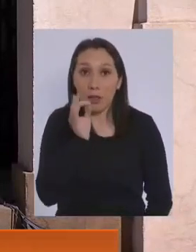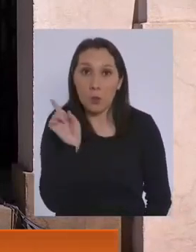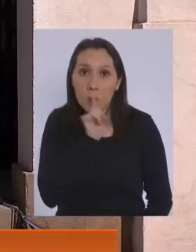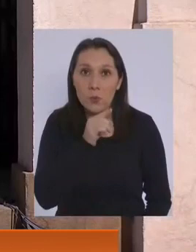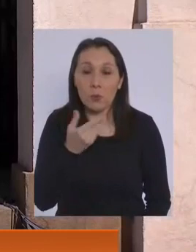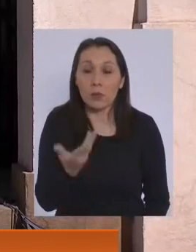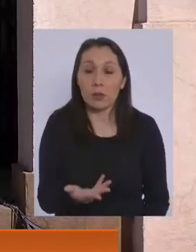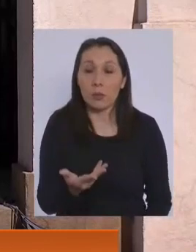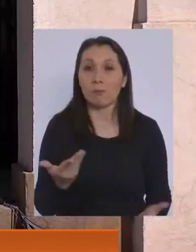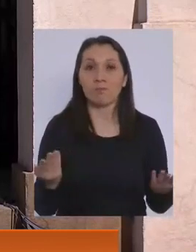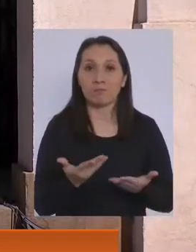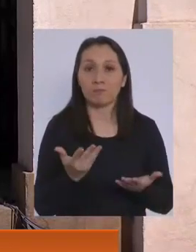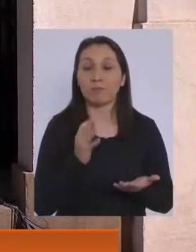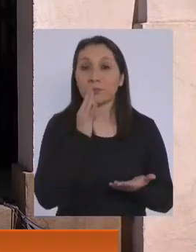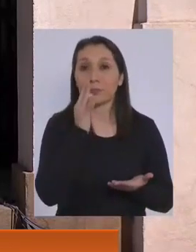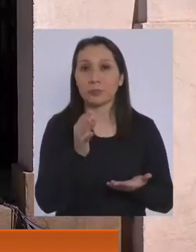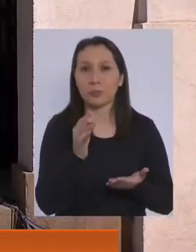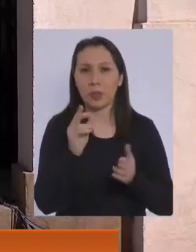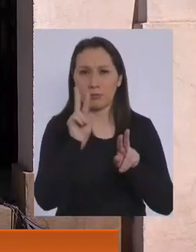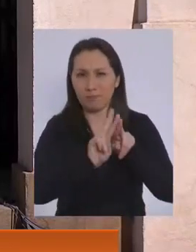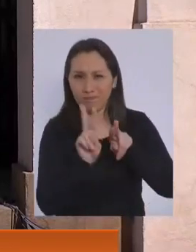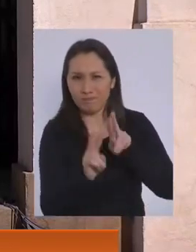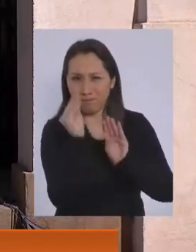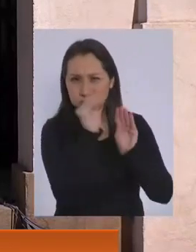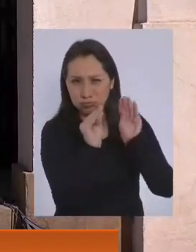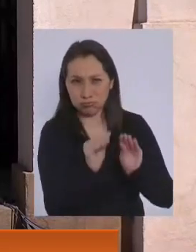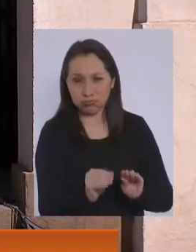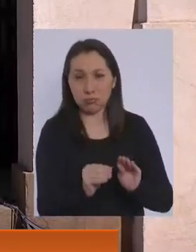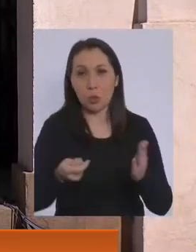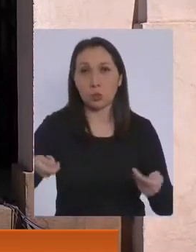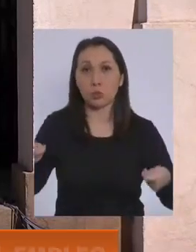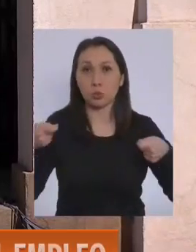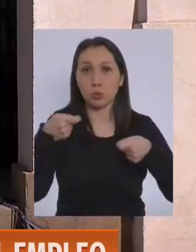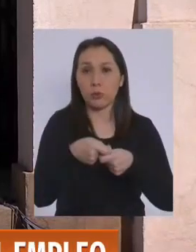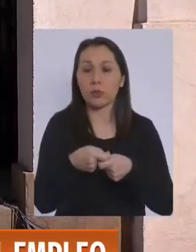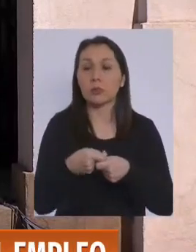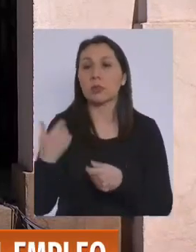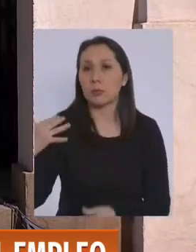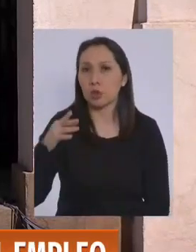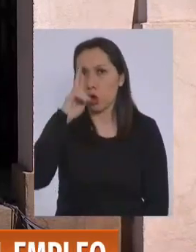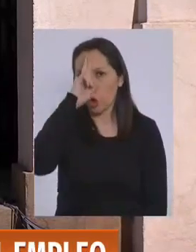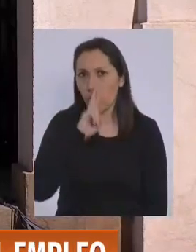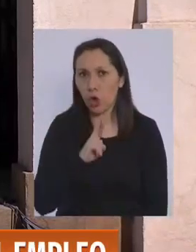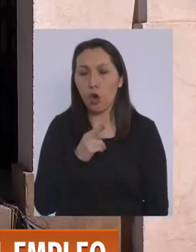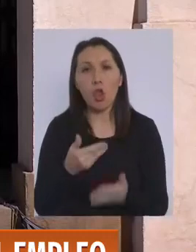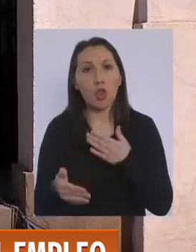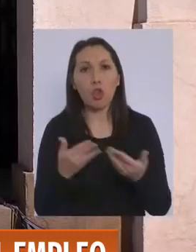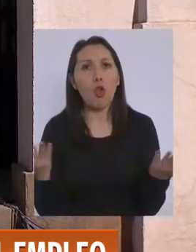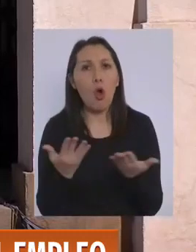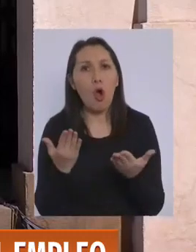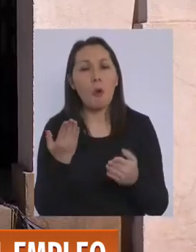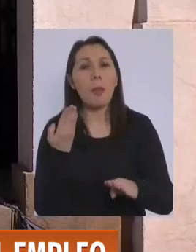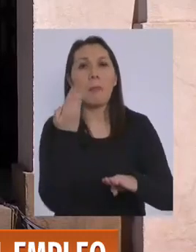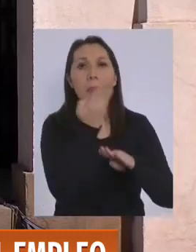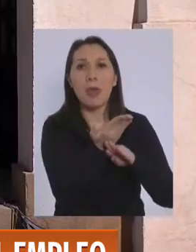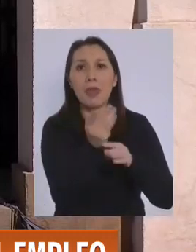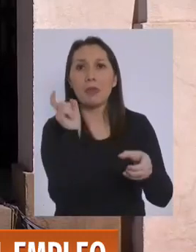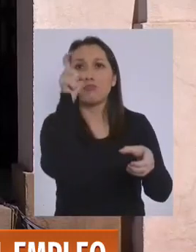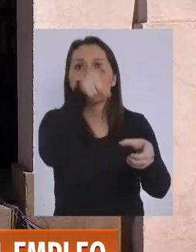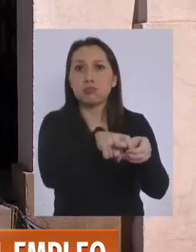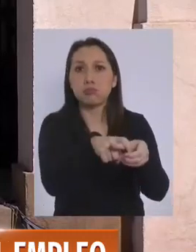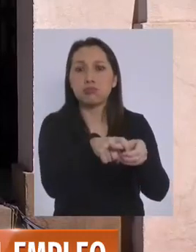que en el diseño de este subsidio juega un rol fundamental la plataforma de acceso a la postulación de